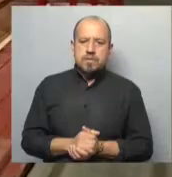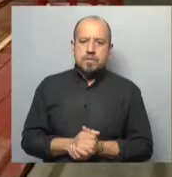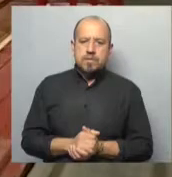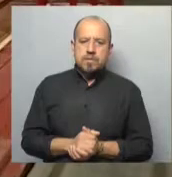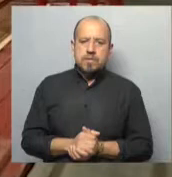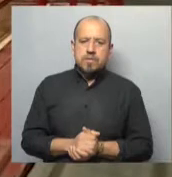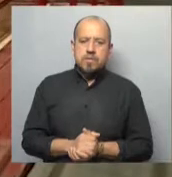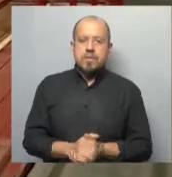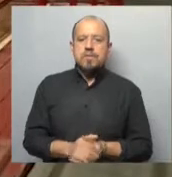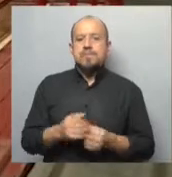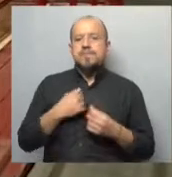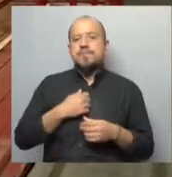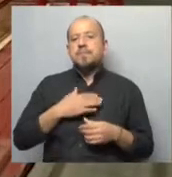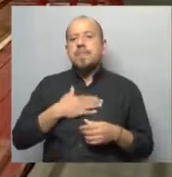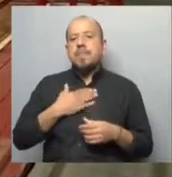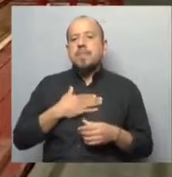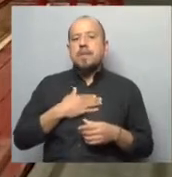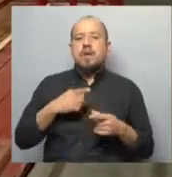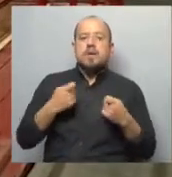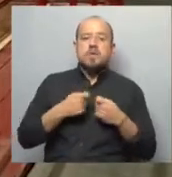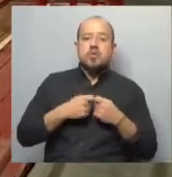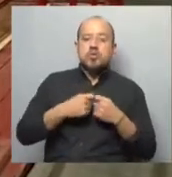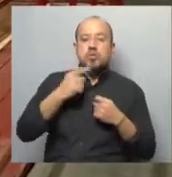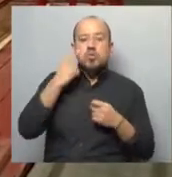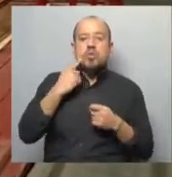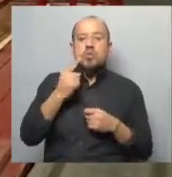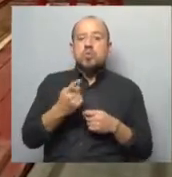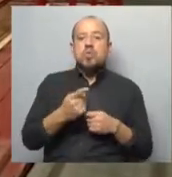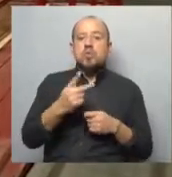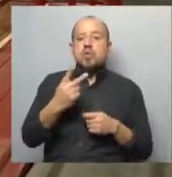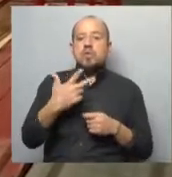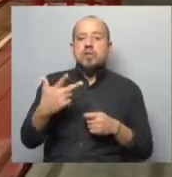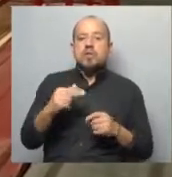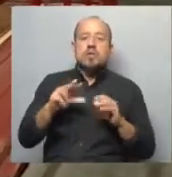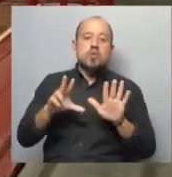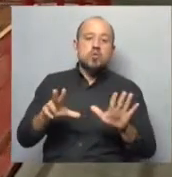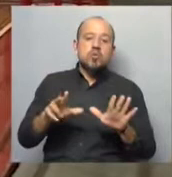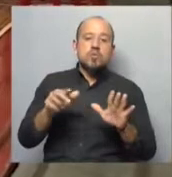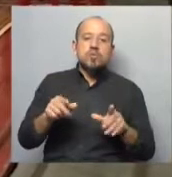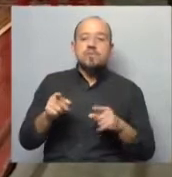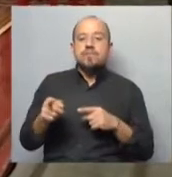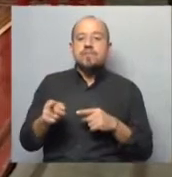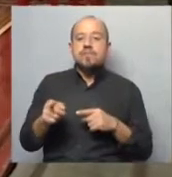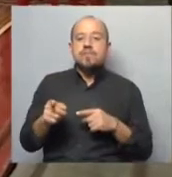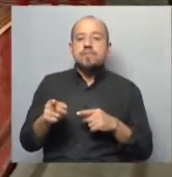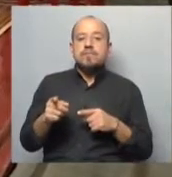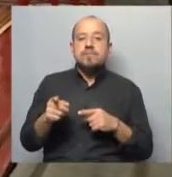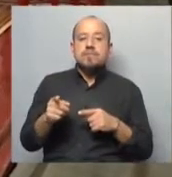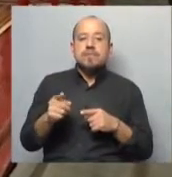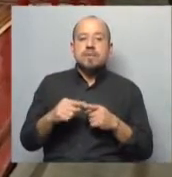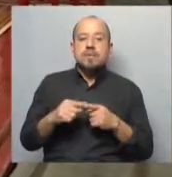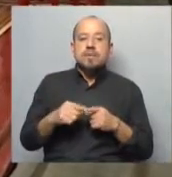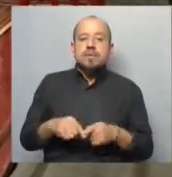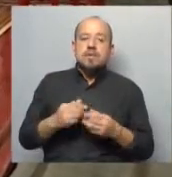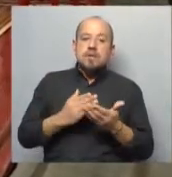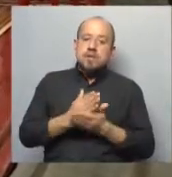Yo tuve el gusto de conocer al socio número 1, al 2, al 3, al 8, que vivían. Y